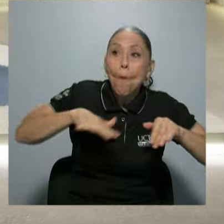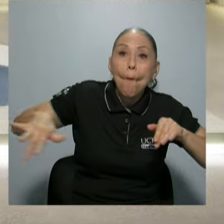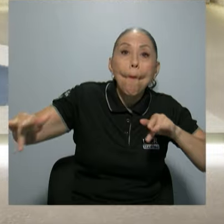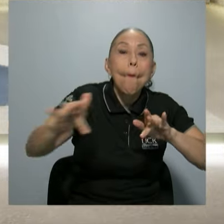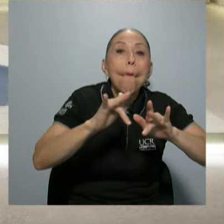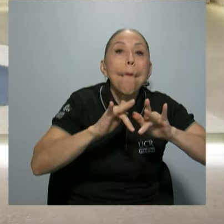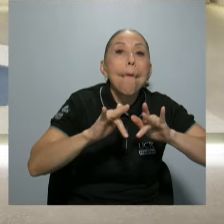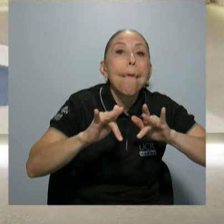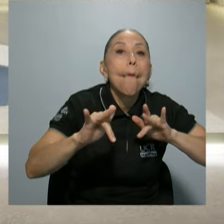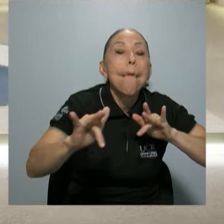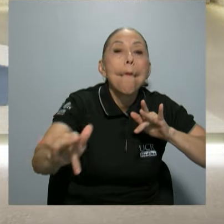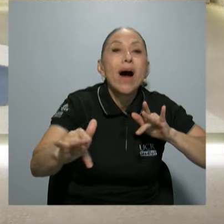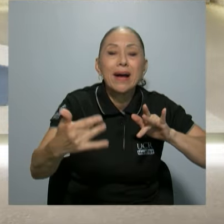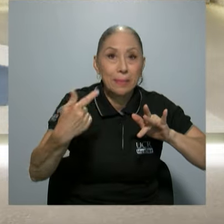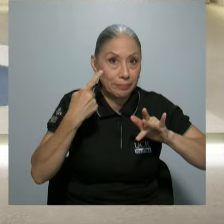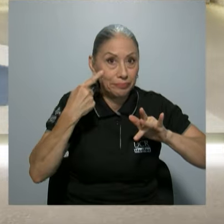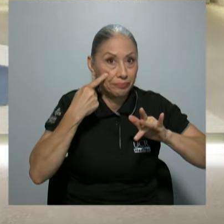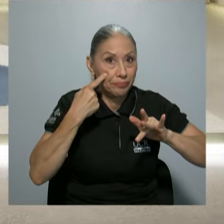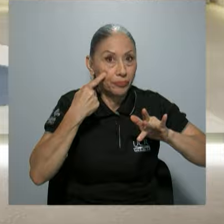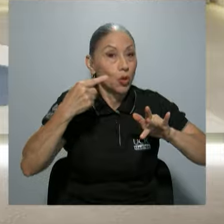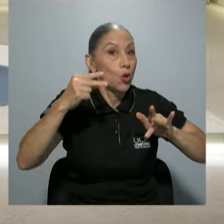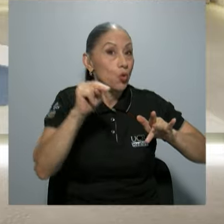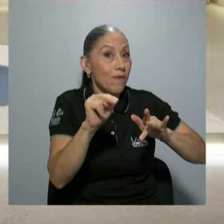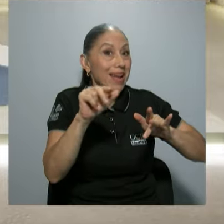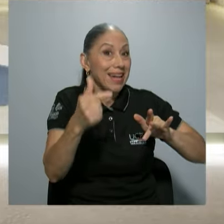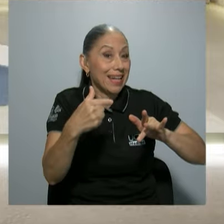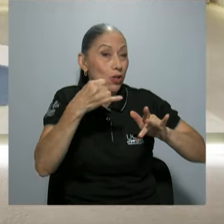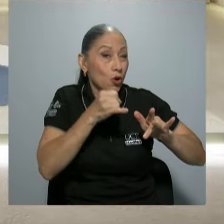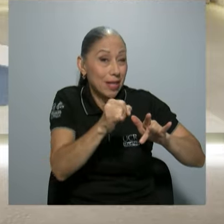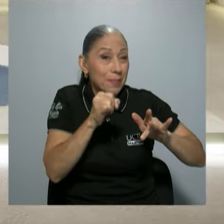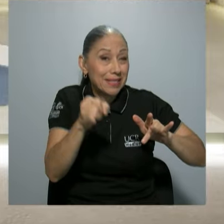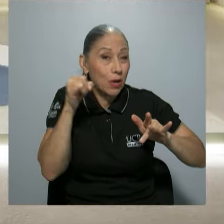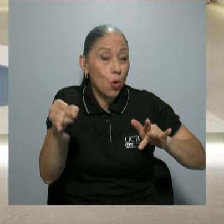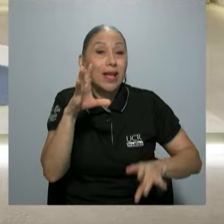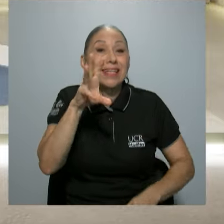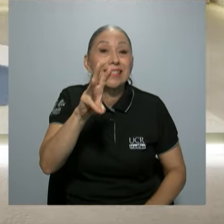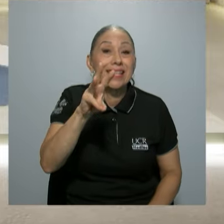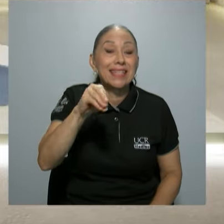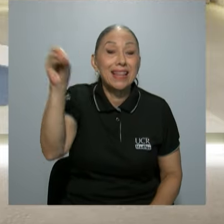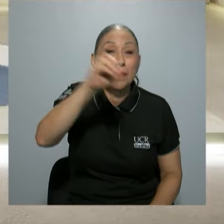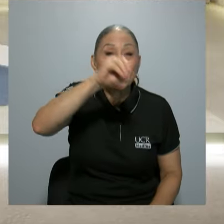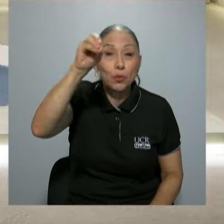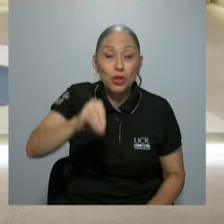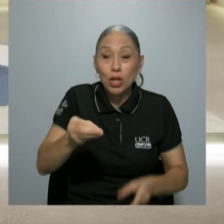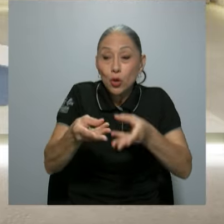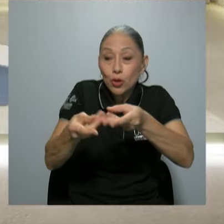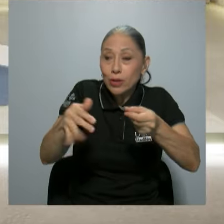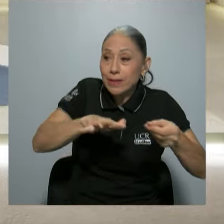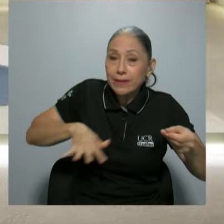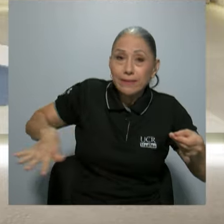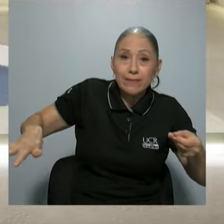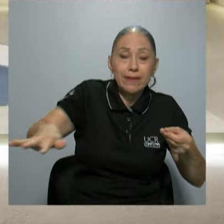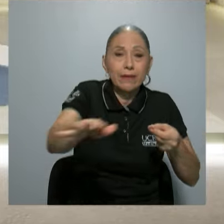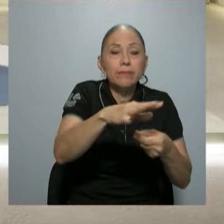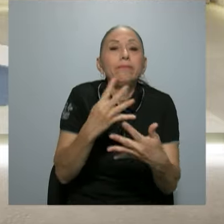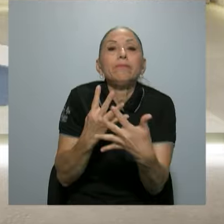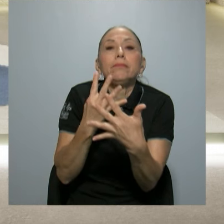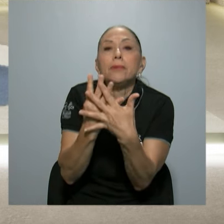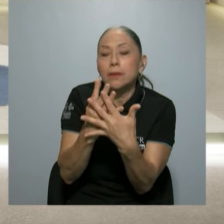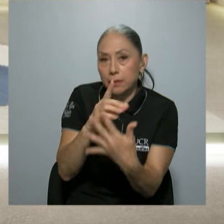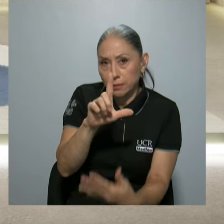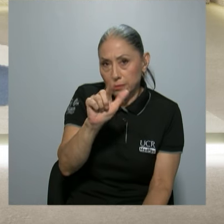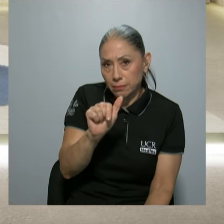Nueva Generación, el 60% de los terrenos del centro penitenciario, la reforma, están en este